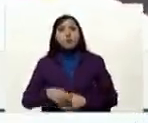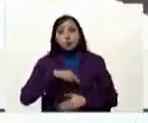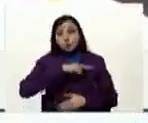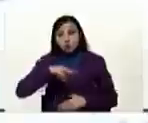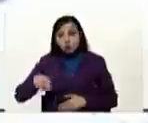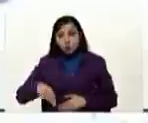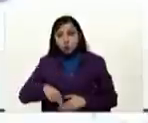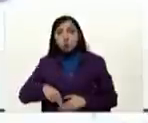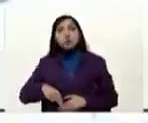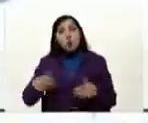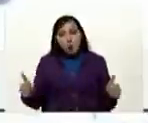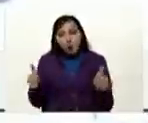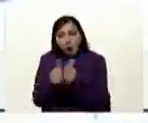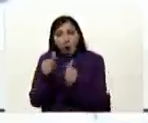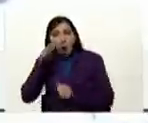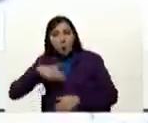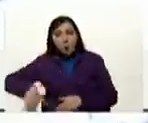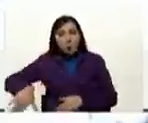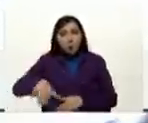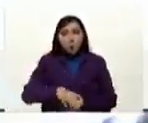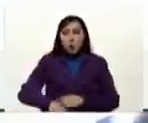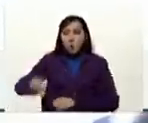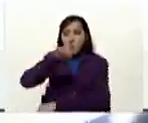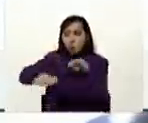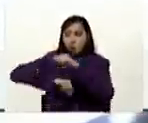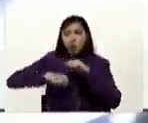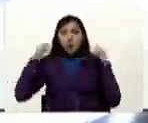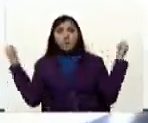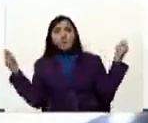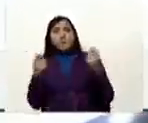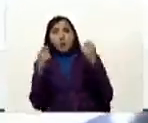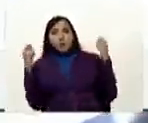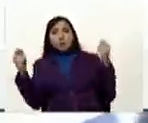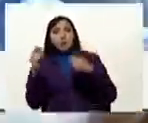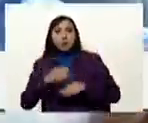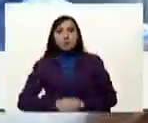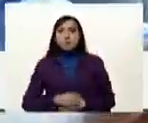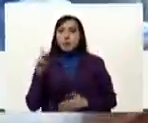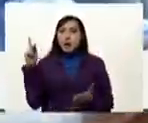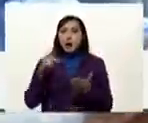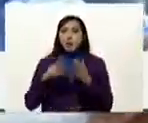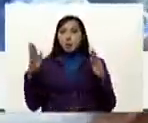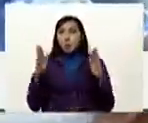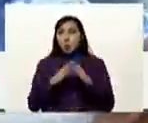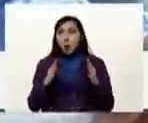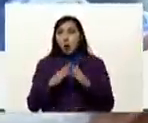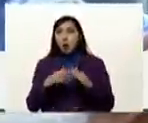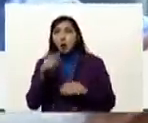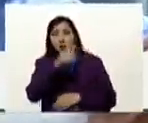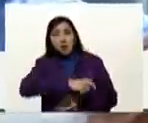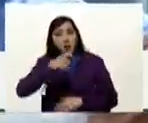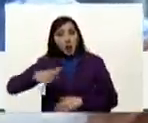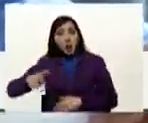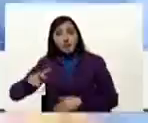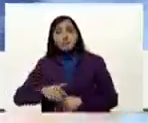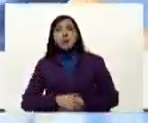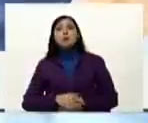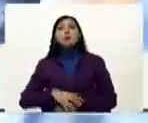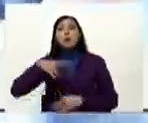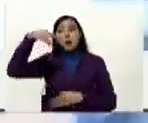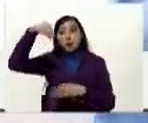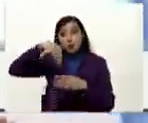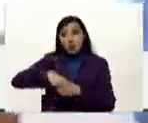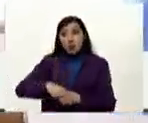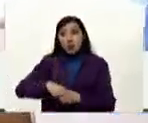nuestro pueblo, con la Brigada de Prevención Popular, presidente, llegamos a la casa de nuestra gente y aquí vamos a entrar a